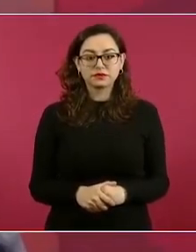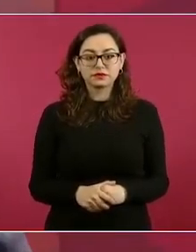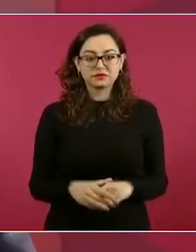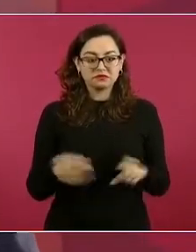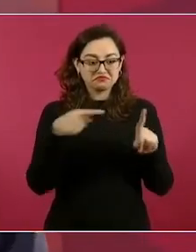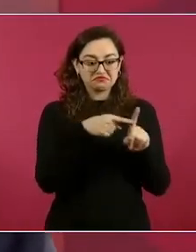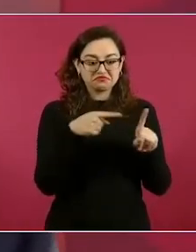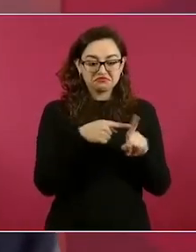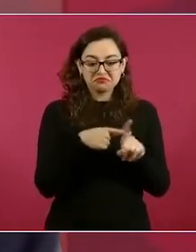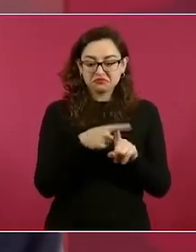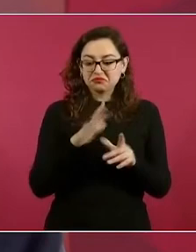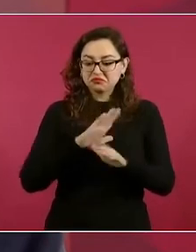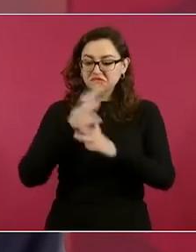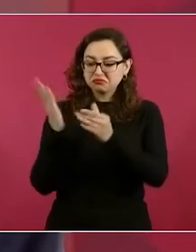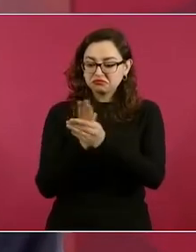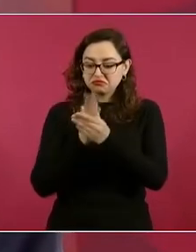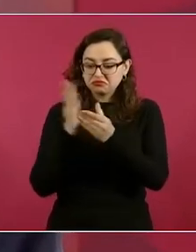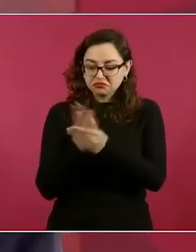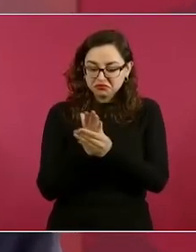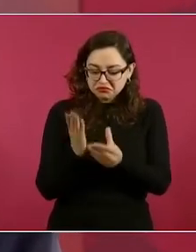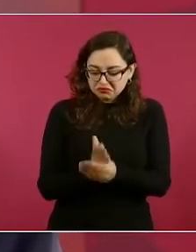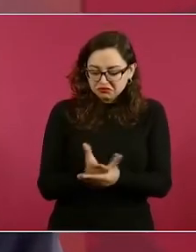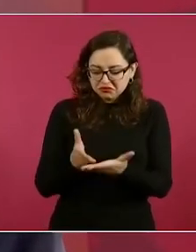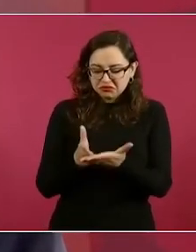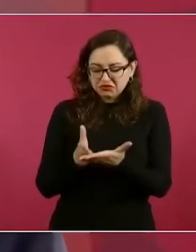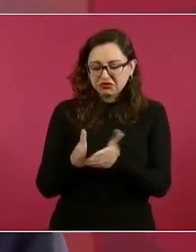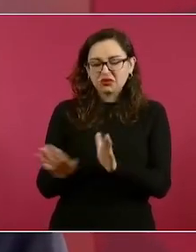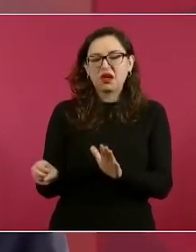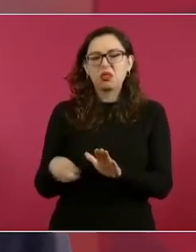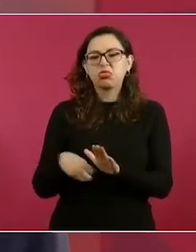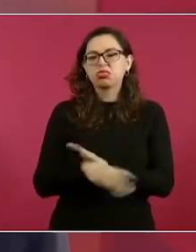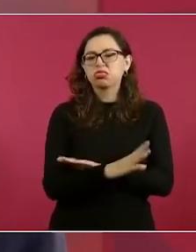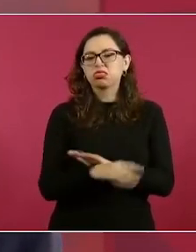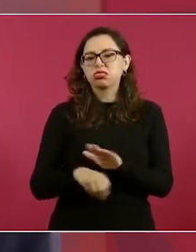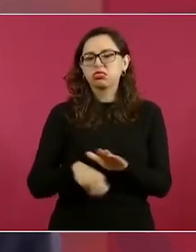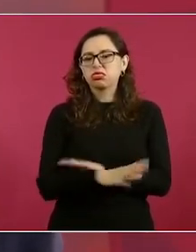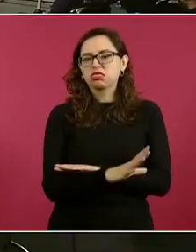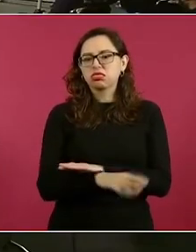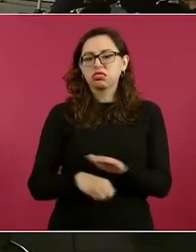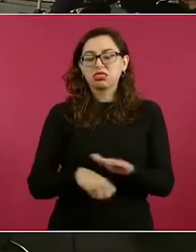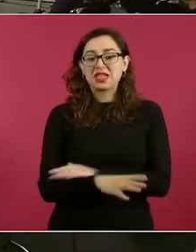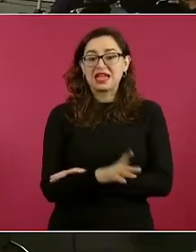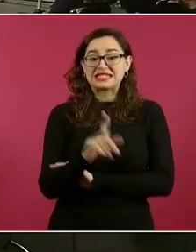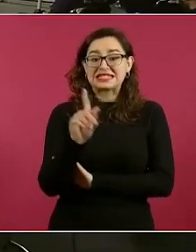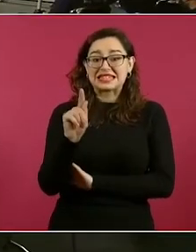ha liberado como a 70